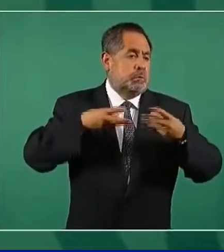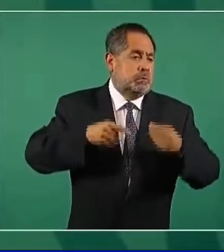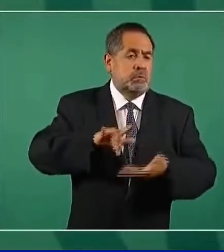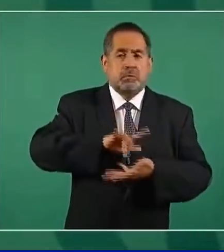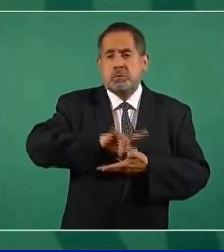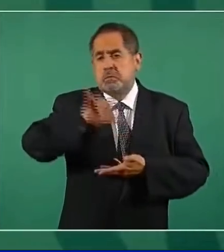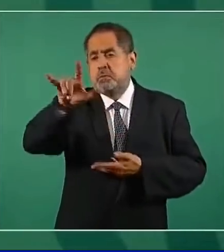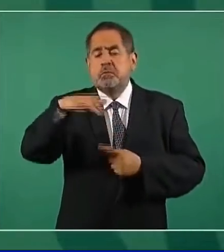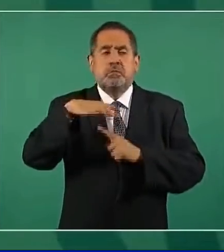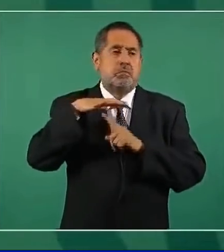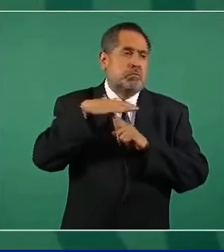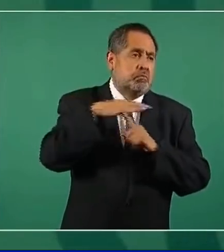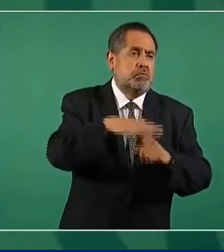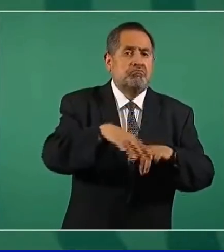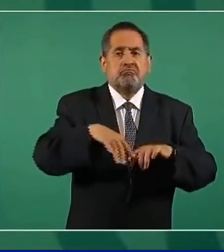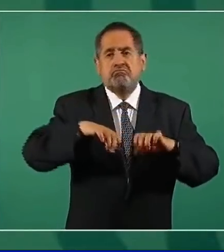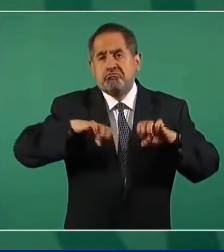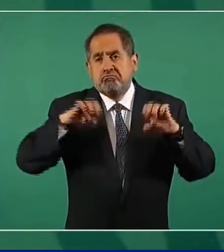aviones y helicópteros,